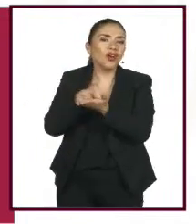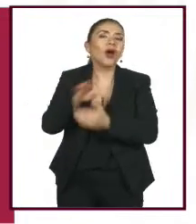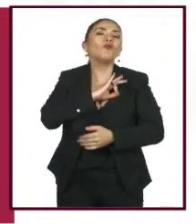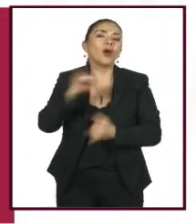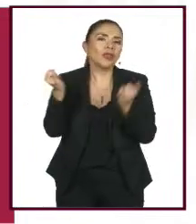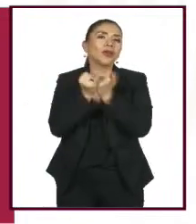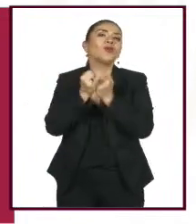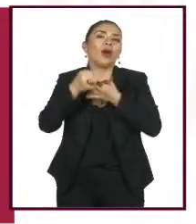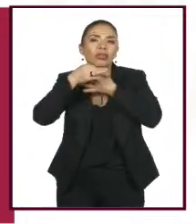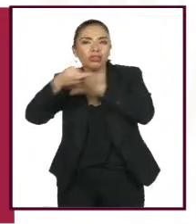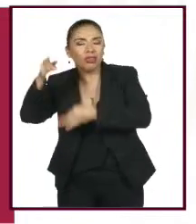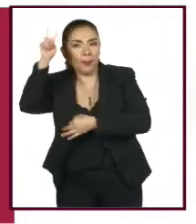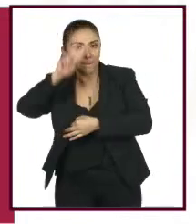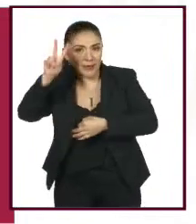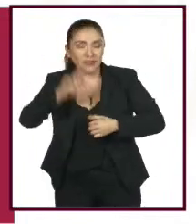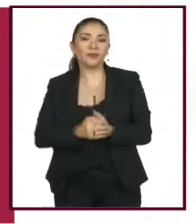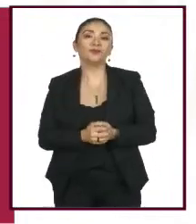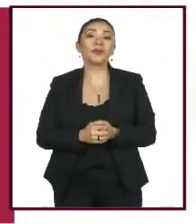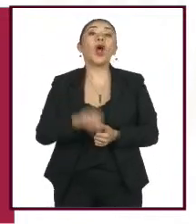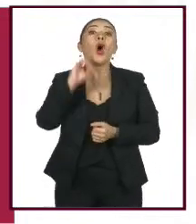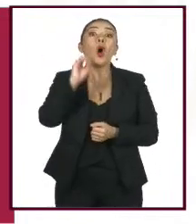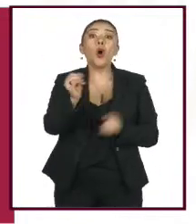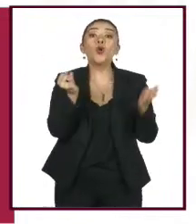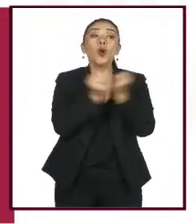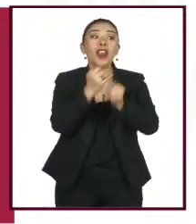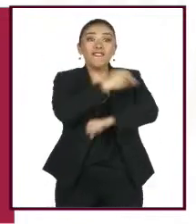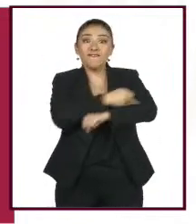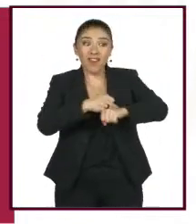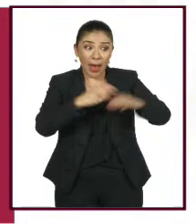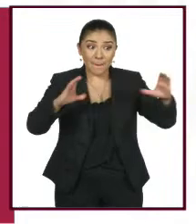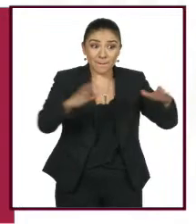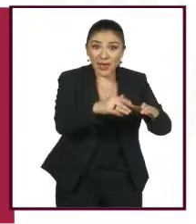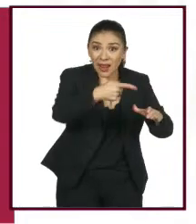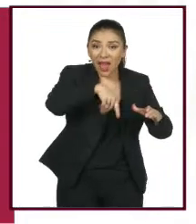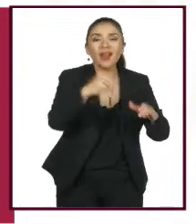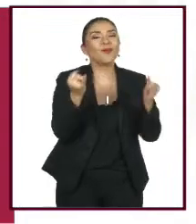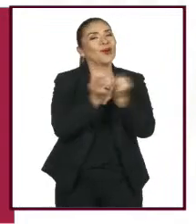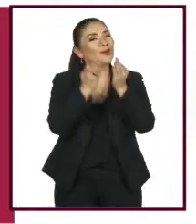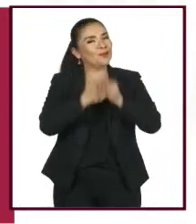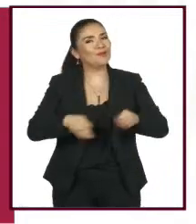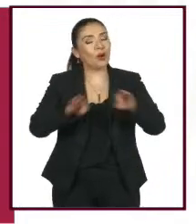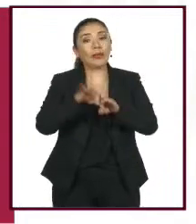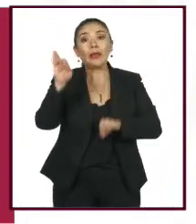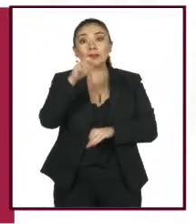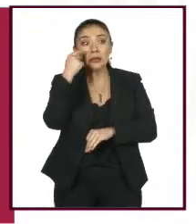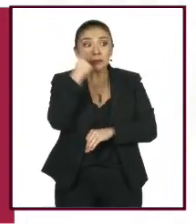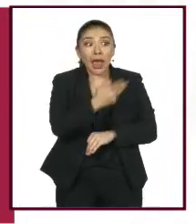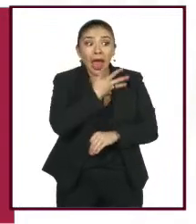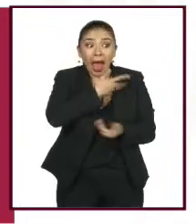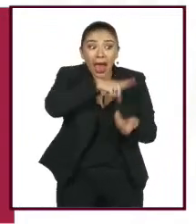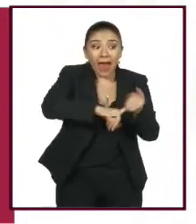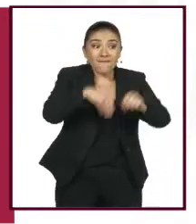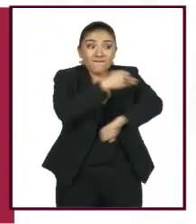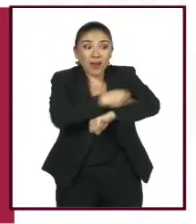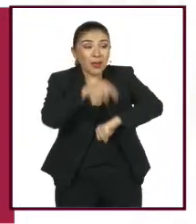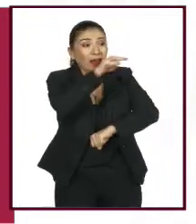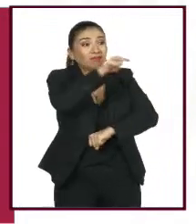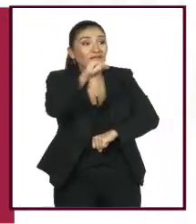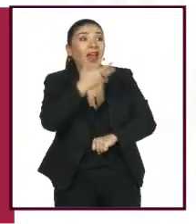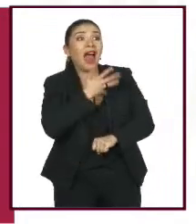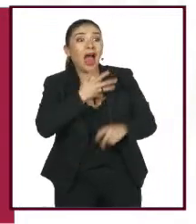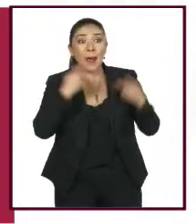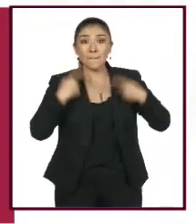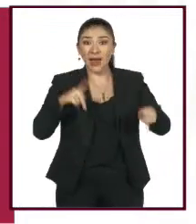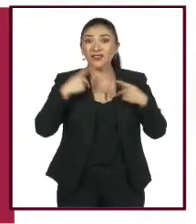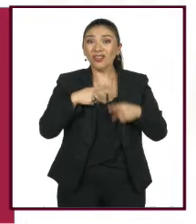un trastorno por consumo. También a nivel familiar es muy importante si dentro de la familia también hay alguien que consuma, simplemente